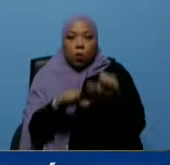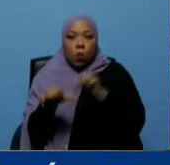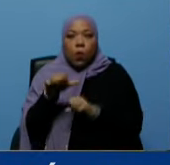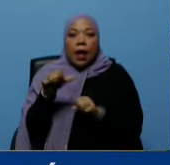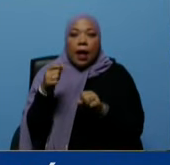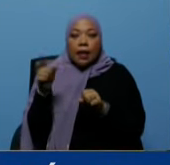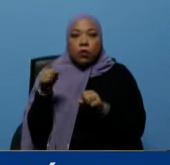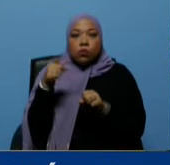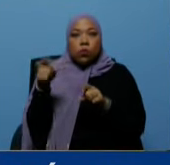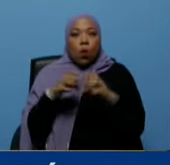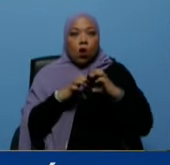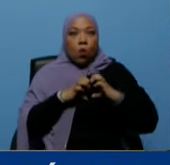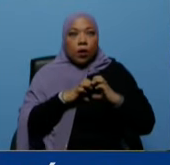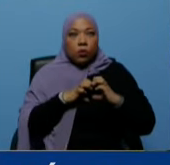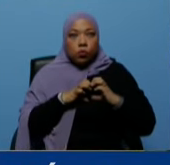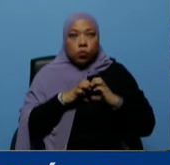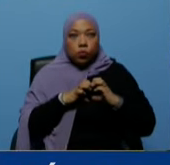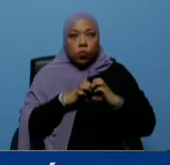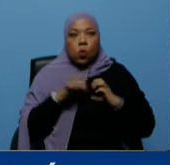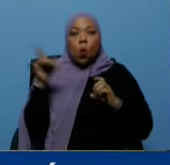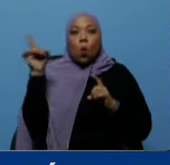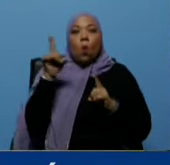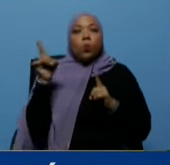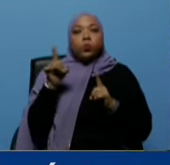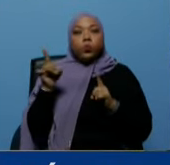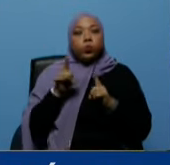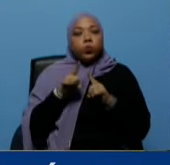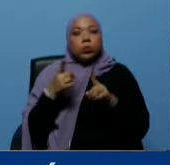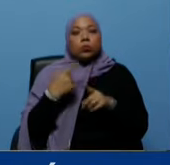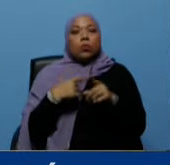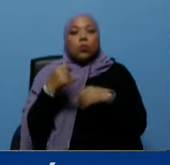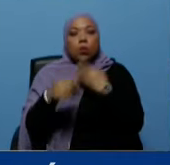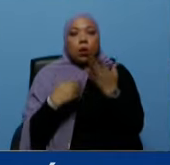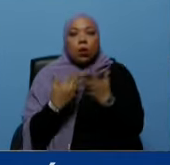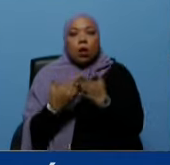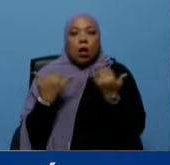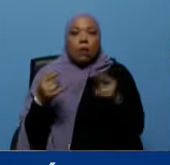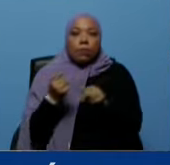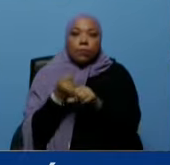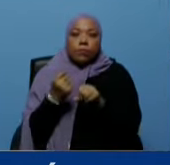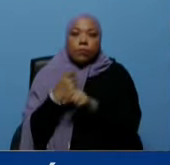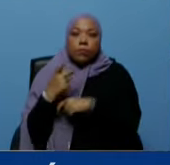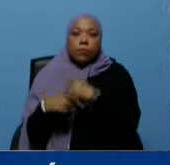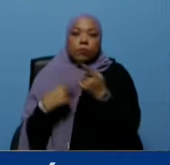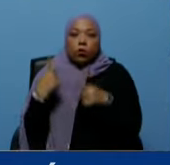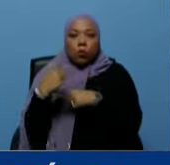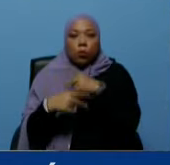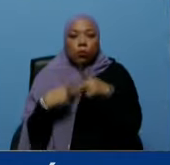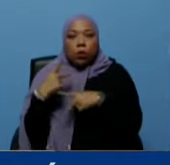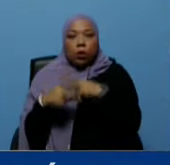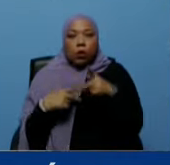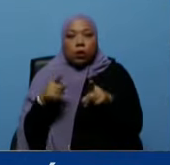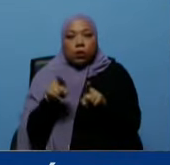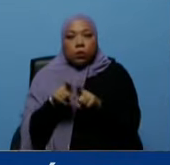electrocirugía, lámparas auxiliares y demás instrumentos que nos van a permitir realizar procedimientos